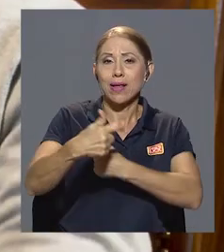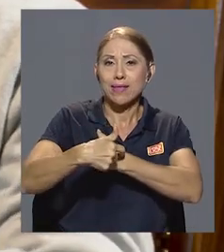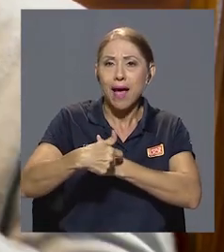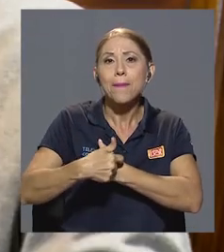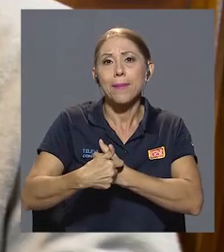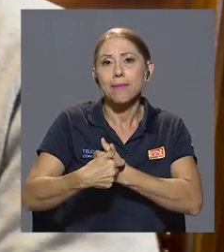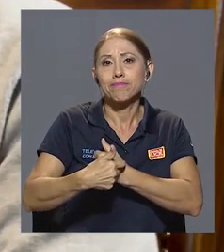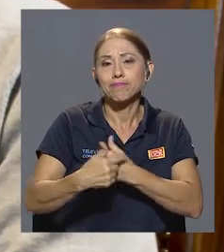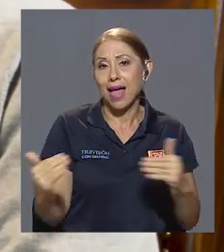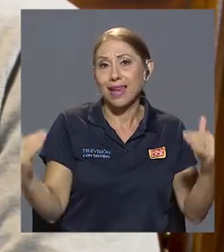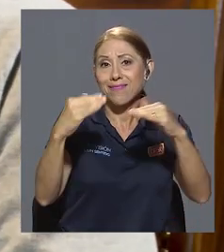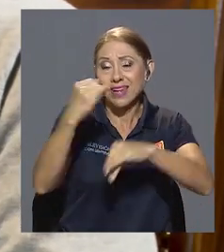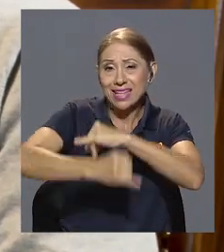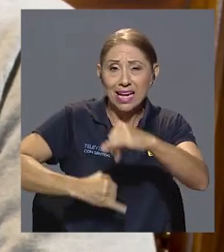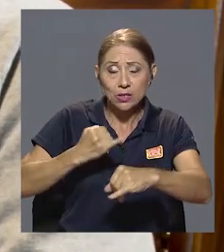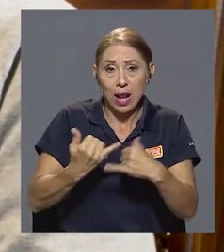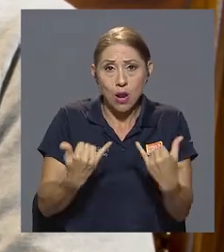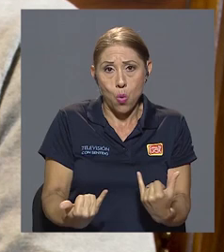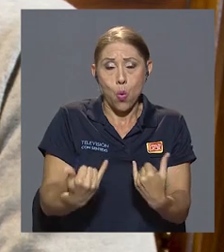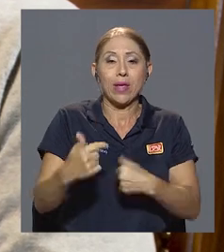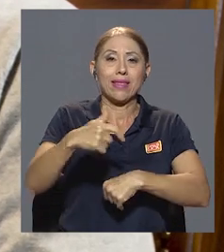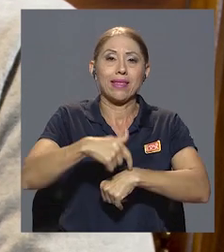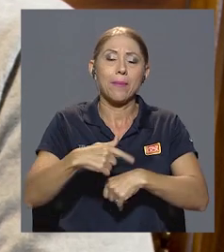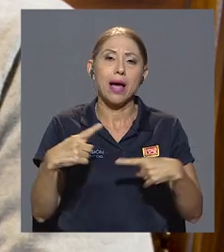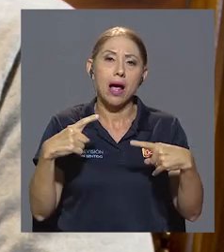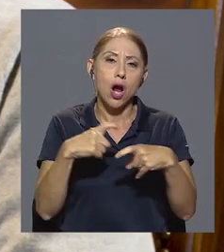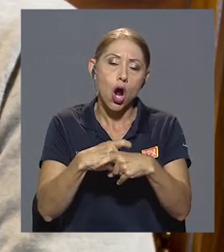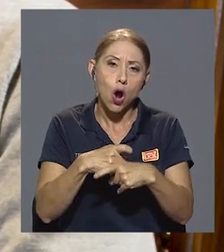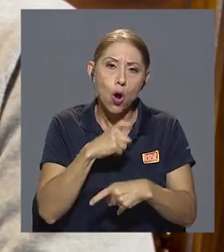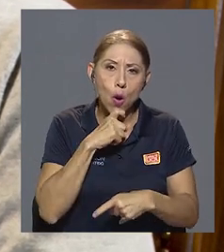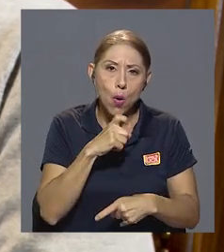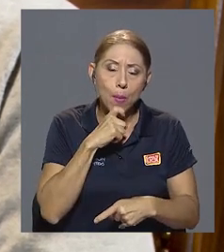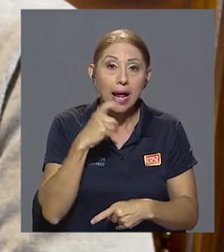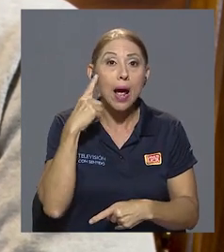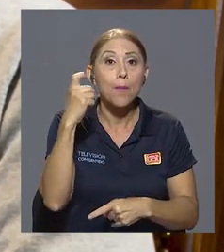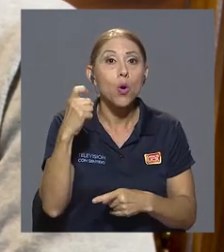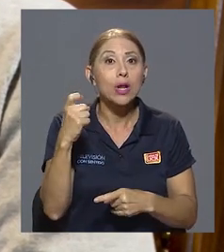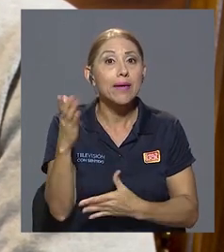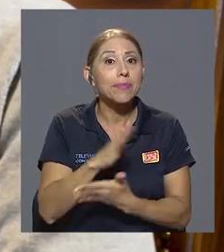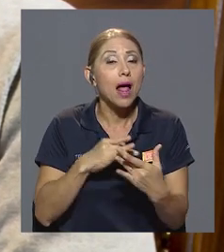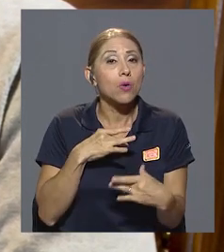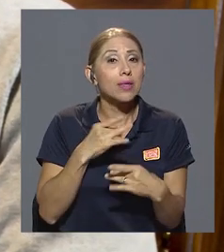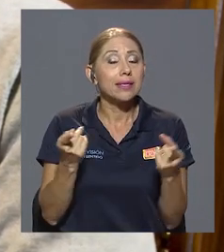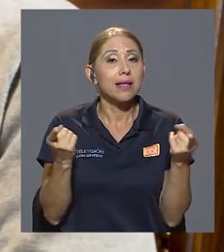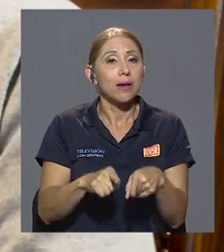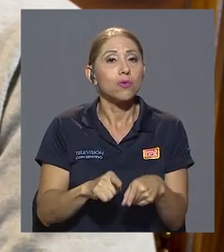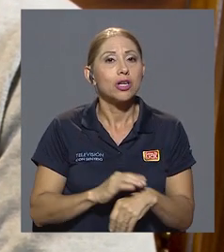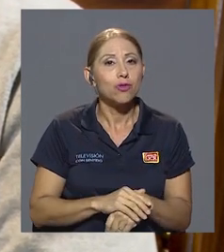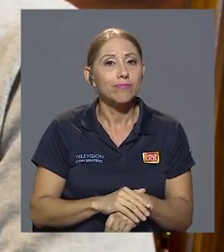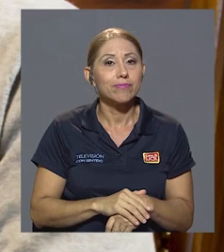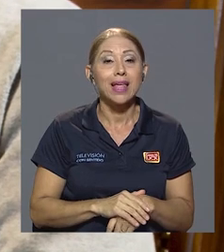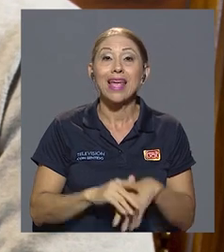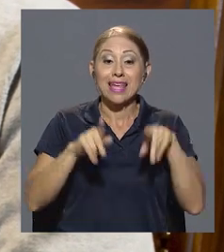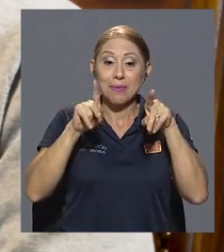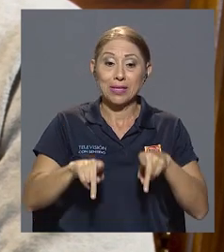diría yo a nivel internacional muy compleja porque ha ocurrido algo muy interesante y es que la